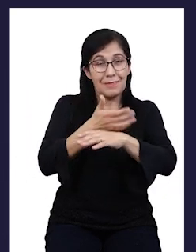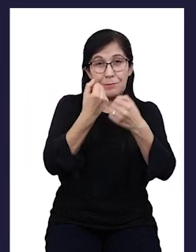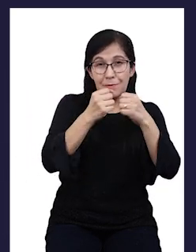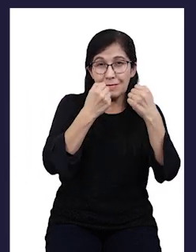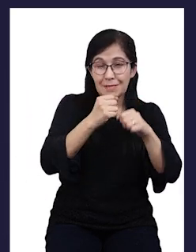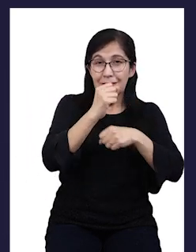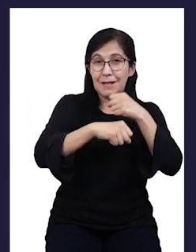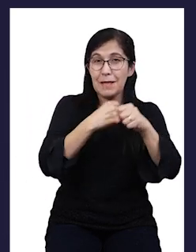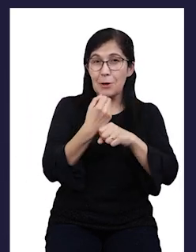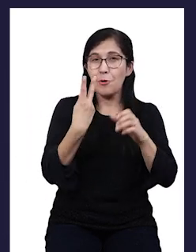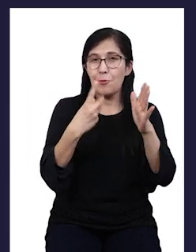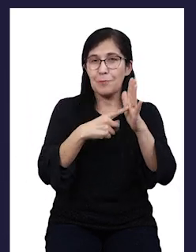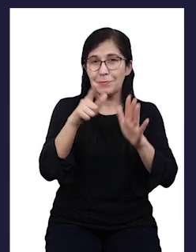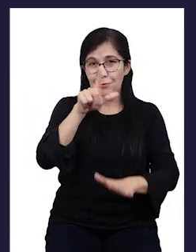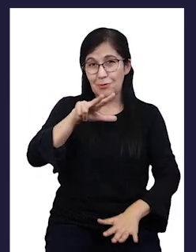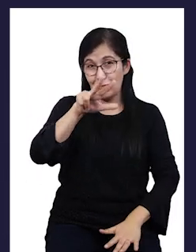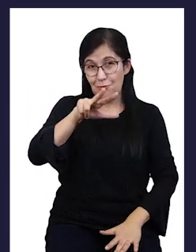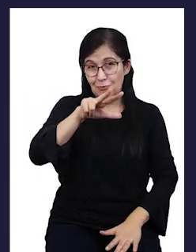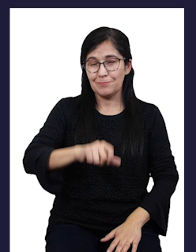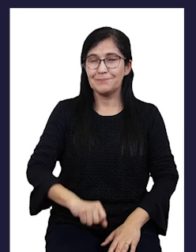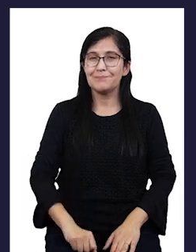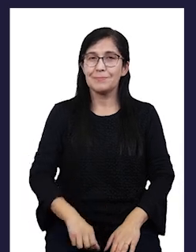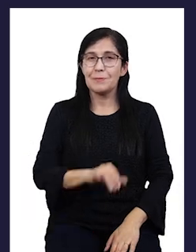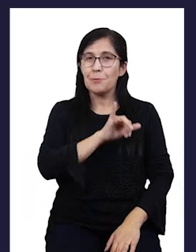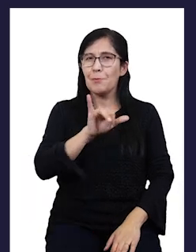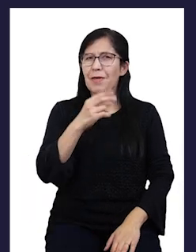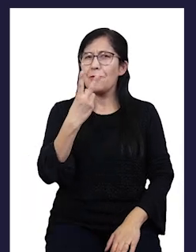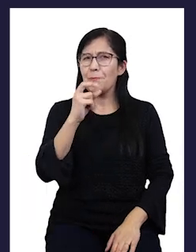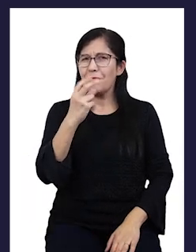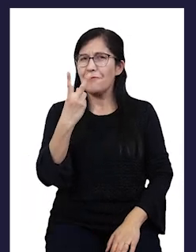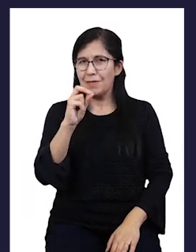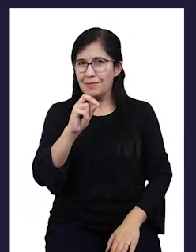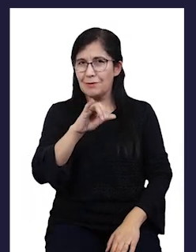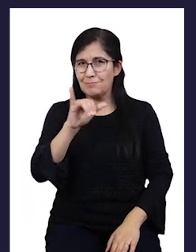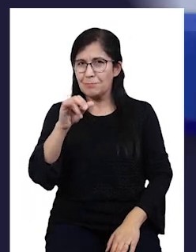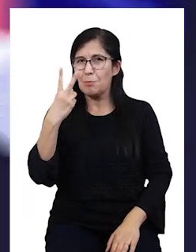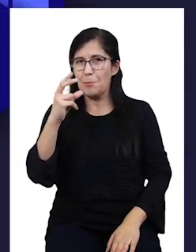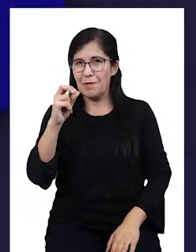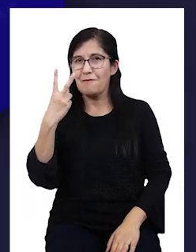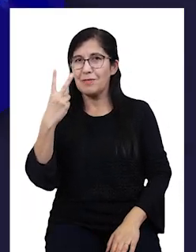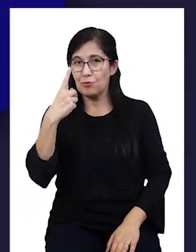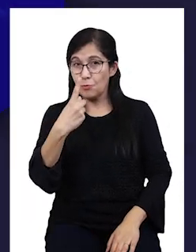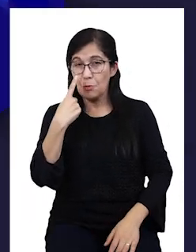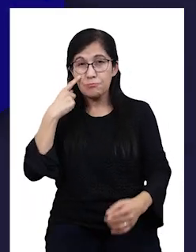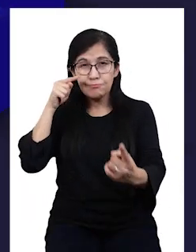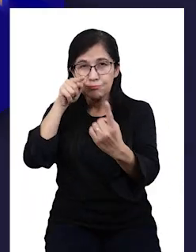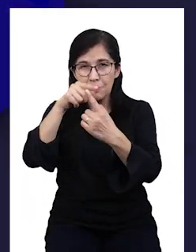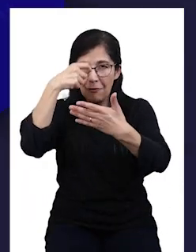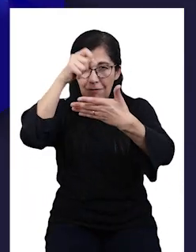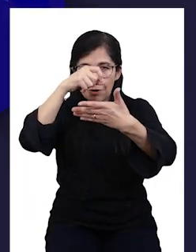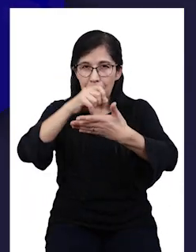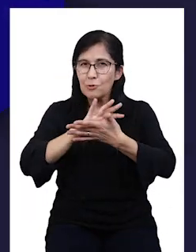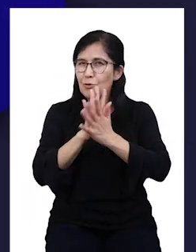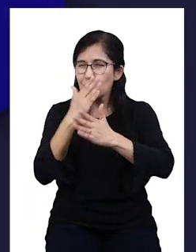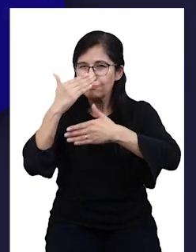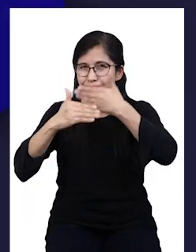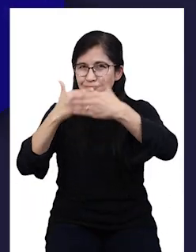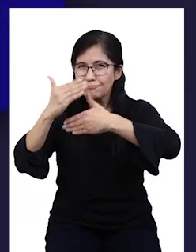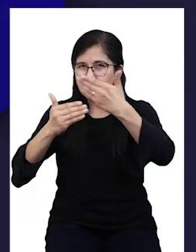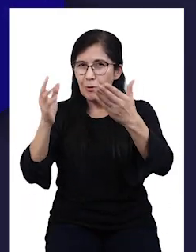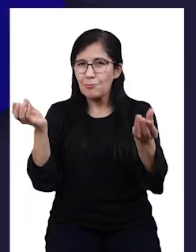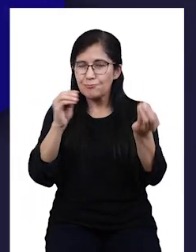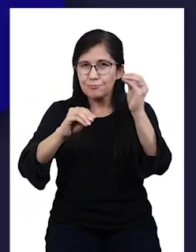implementación piloto en el año 2018. Durante 2020 y 2021 pusimos foco en evaluar el avance